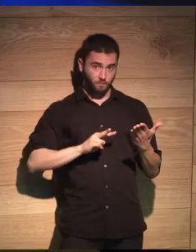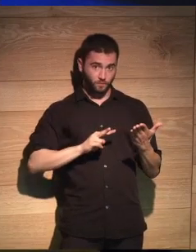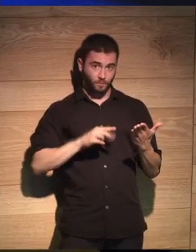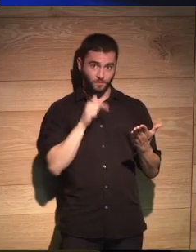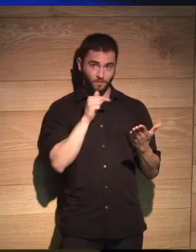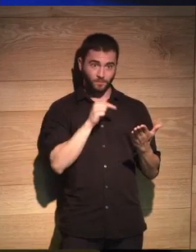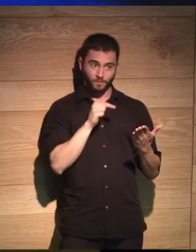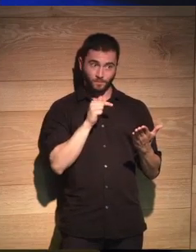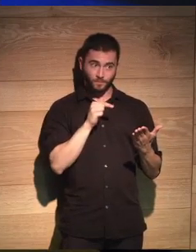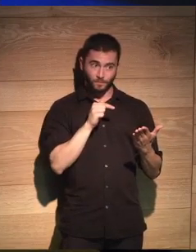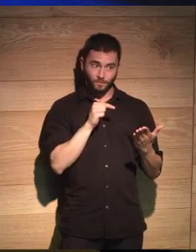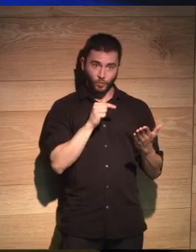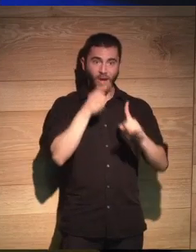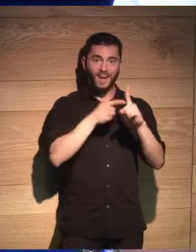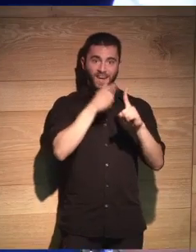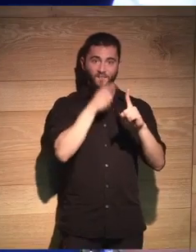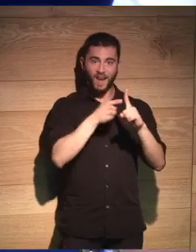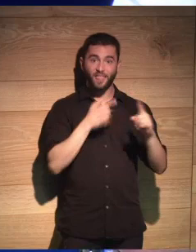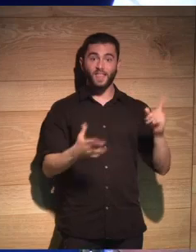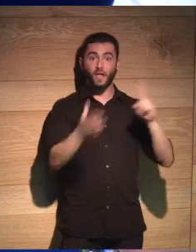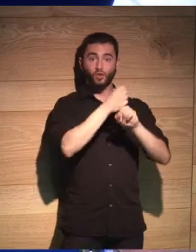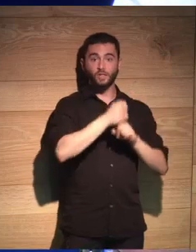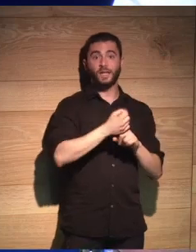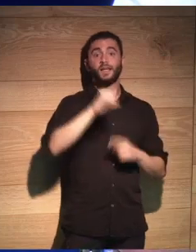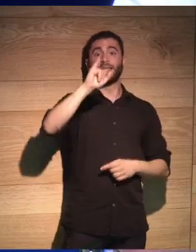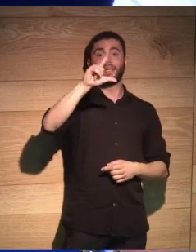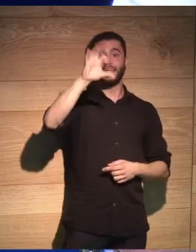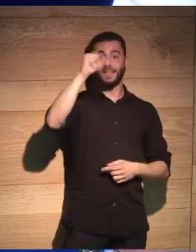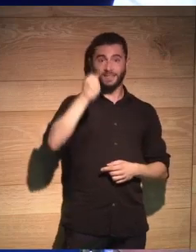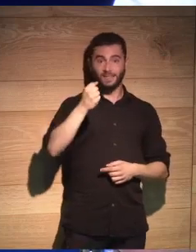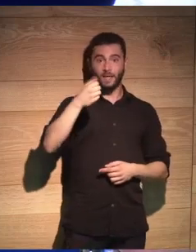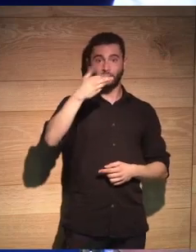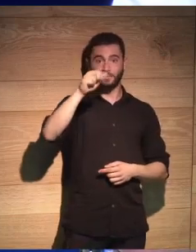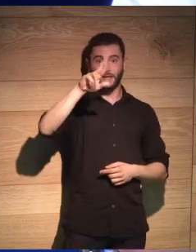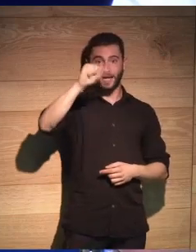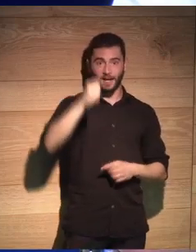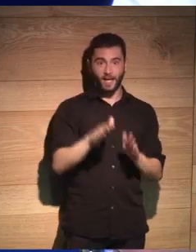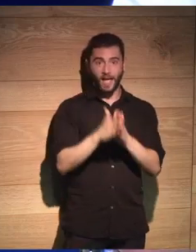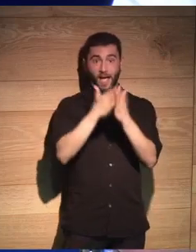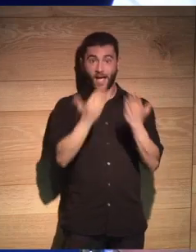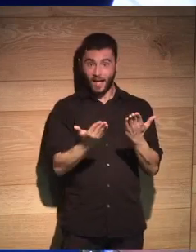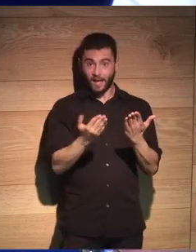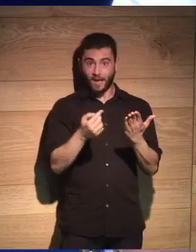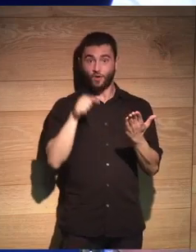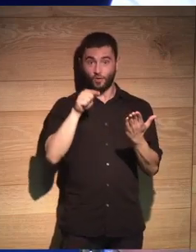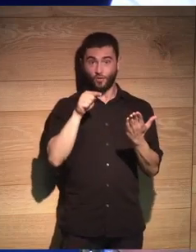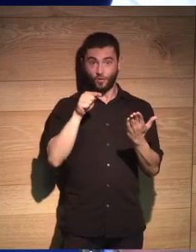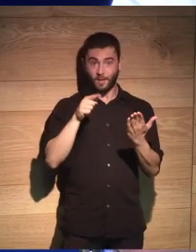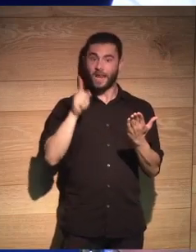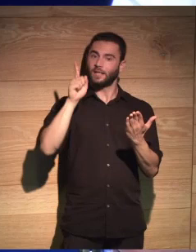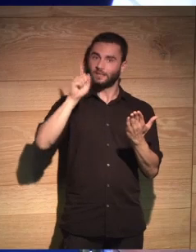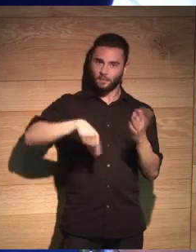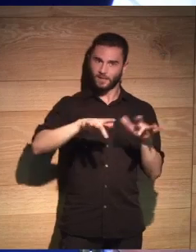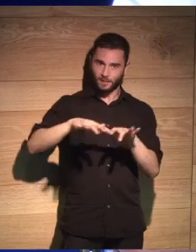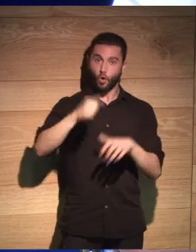donde encontré una referencia a que Ilse Barea también había publicado una novela, no solo Arturo, sino Ilse también, y me puse